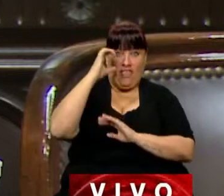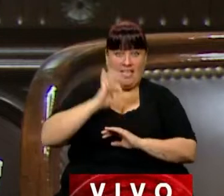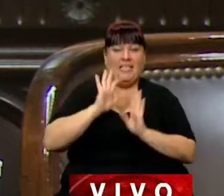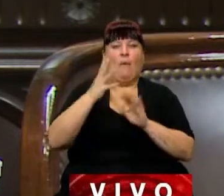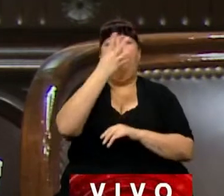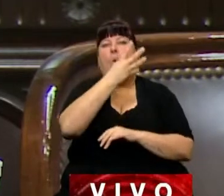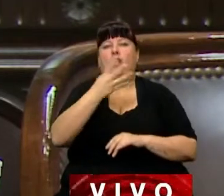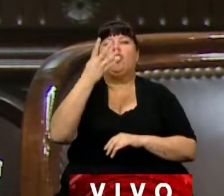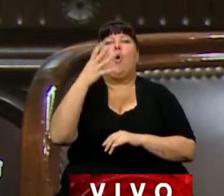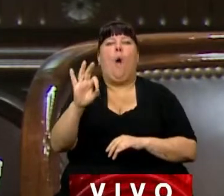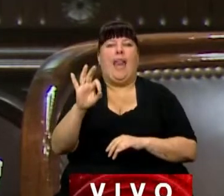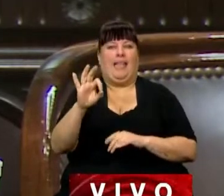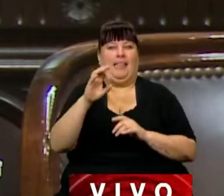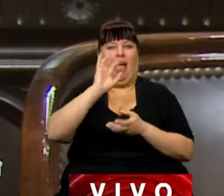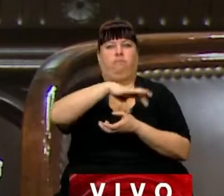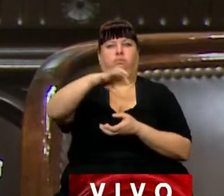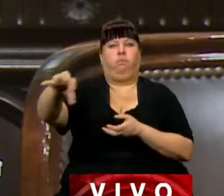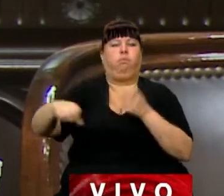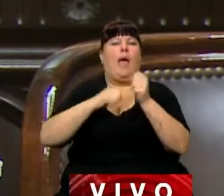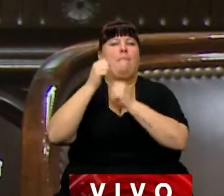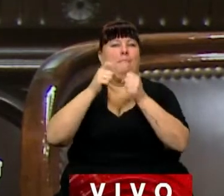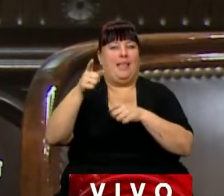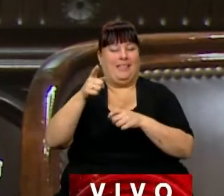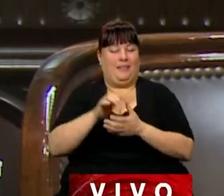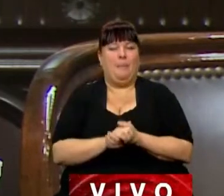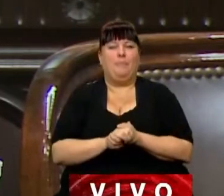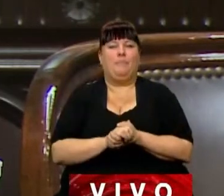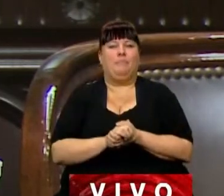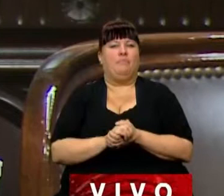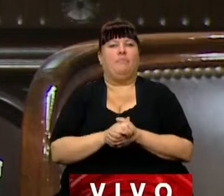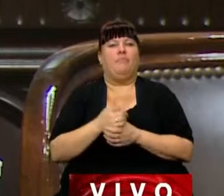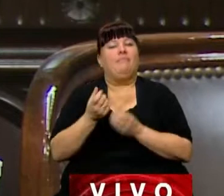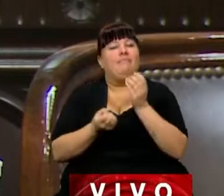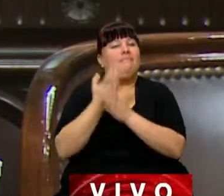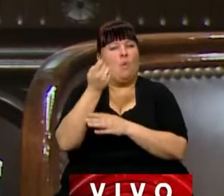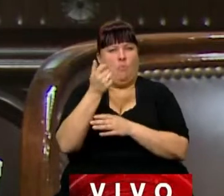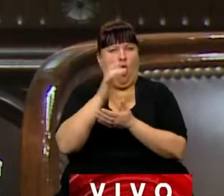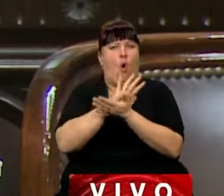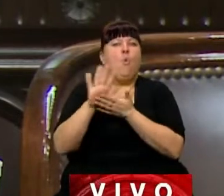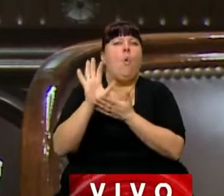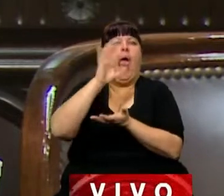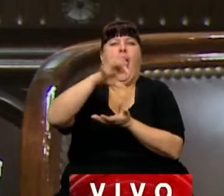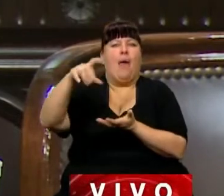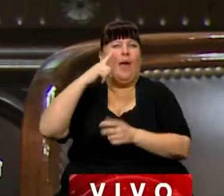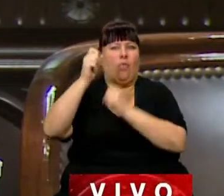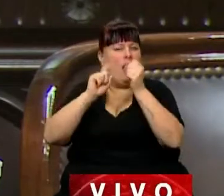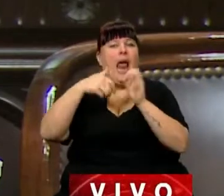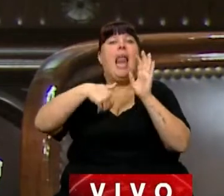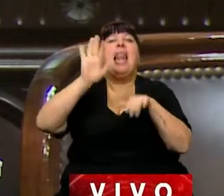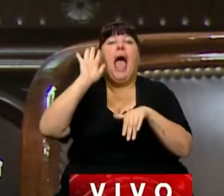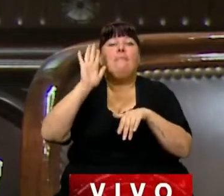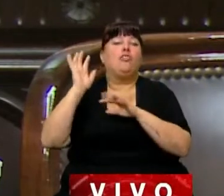teníamos 440 establecimientos industriales. Muy pocos fueron creaciones de nuevos establecimientos industriales, la